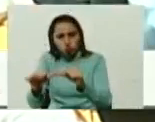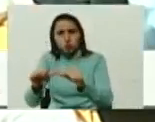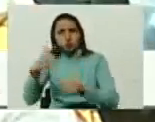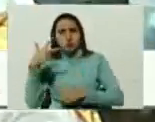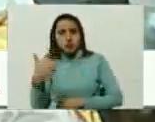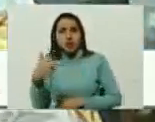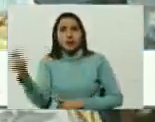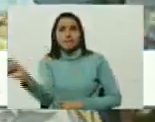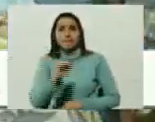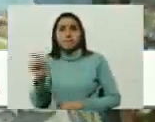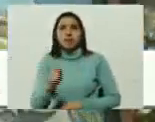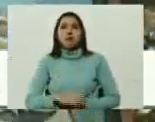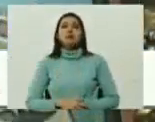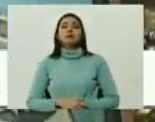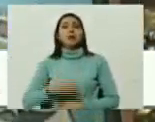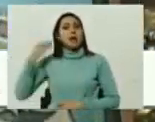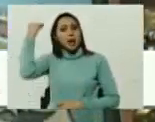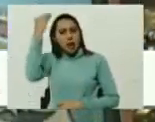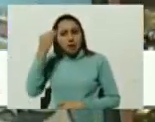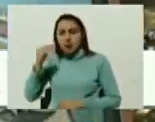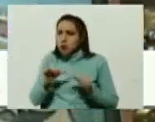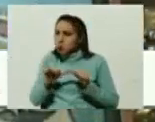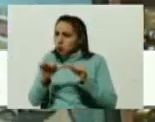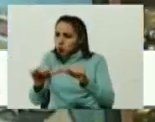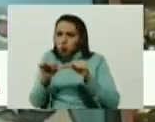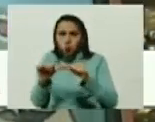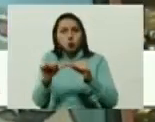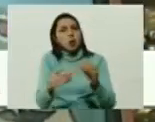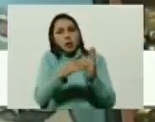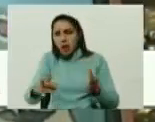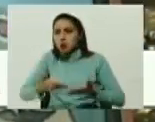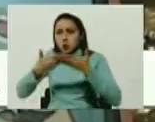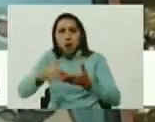tres meses y sigue pensando para seguir reivindicando